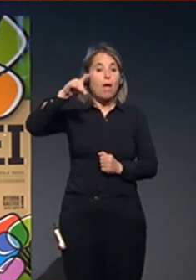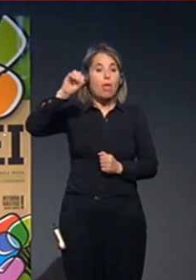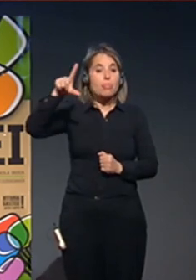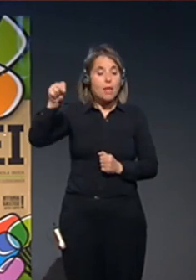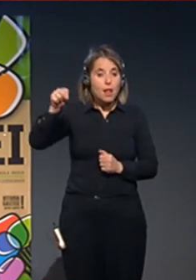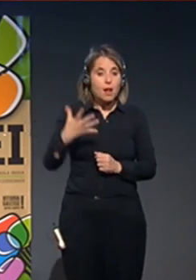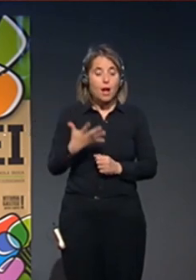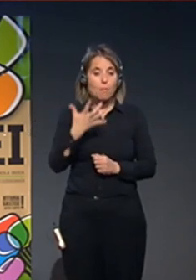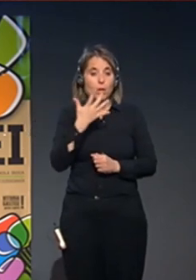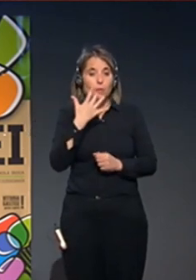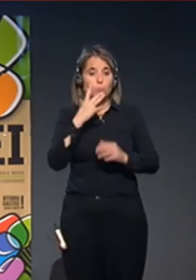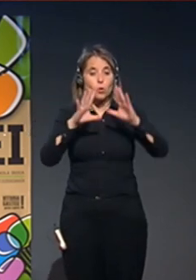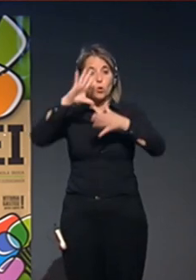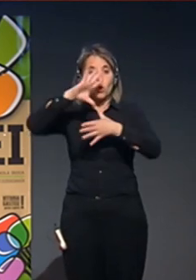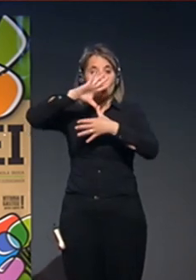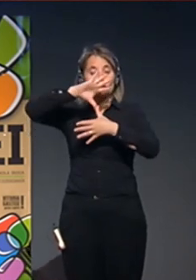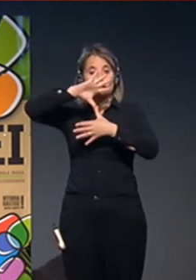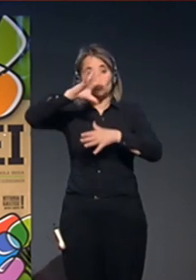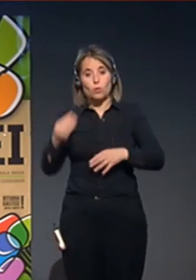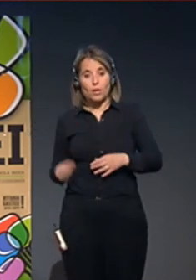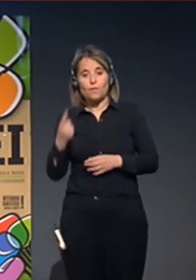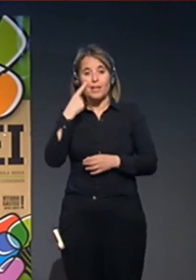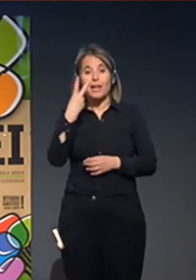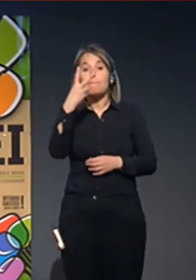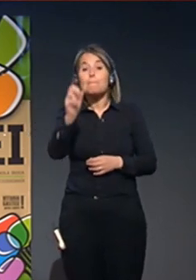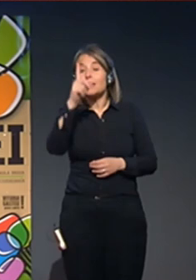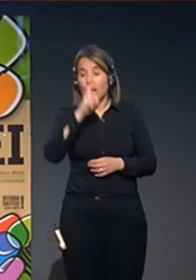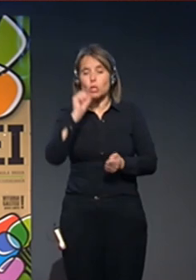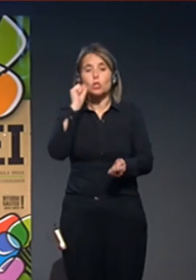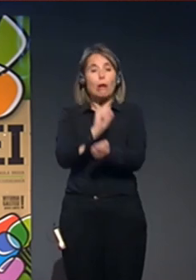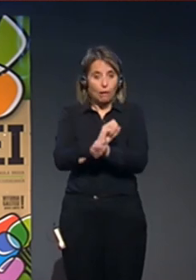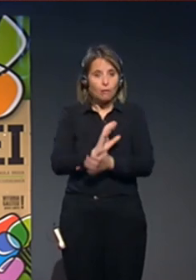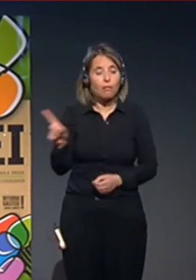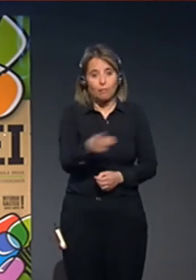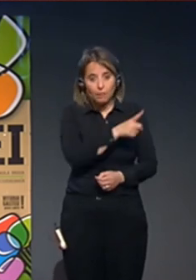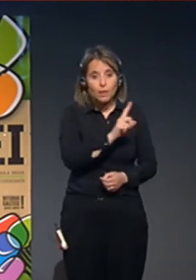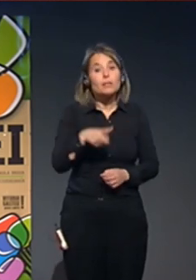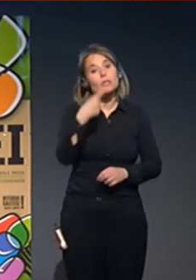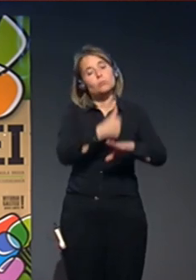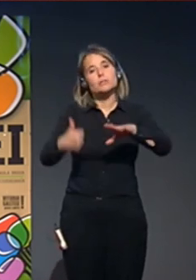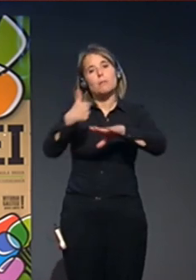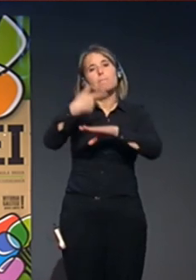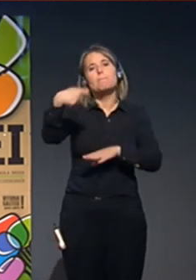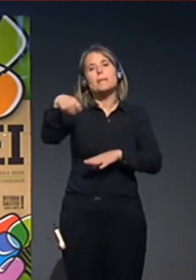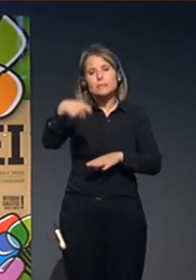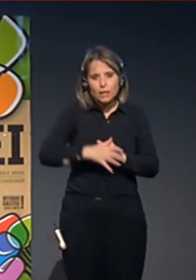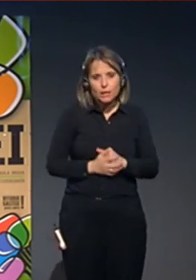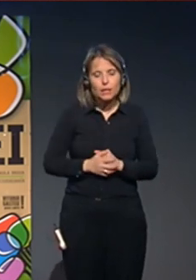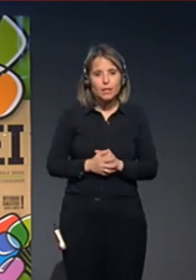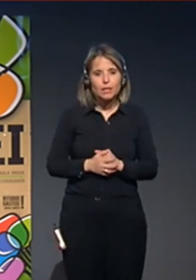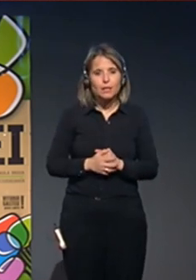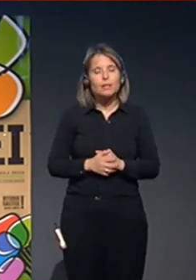aper en Sudáfrica le costó 20 años de cárcel pero después fue presidente de su país durante muchos